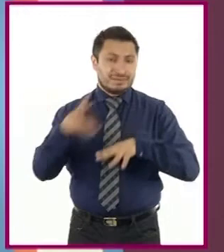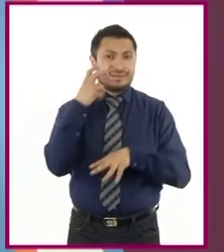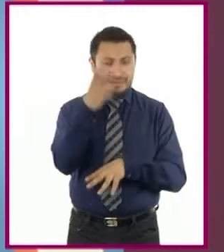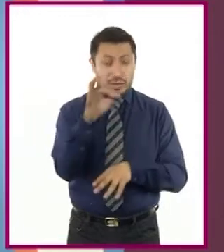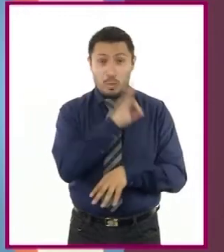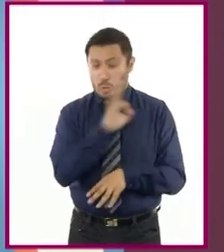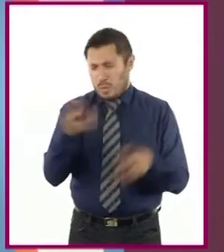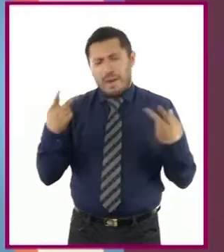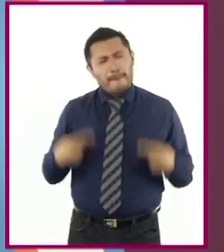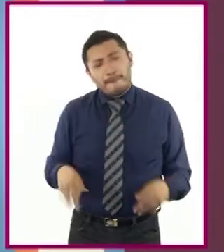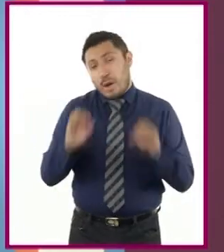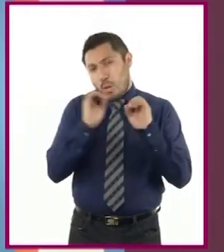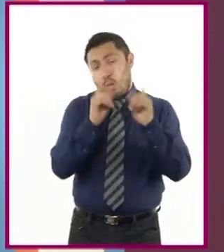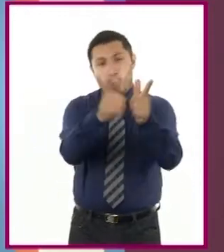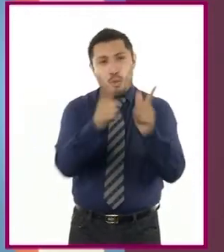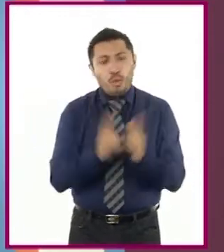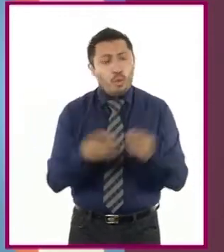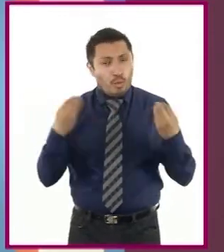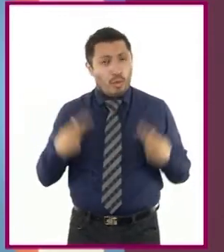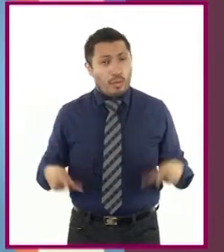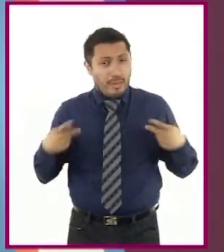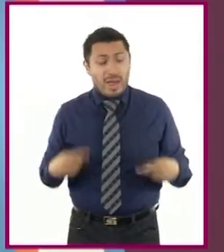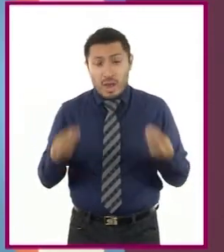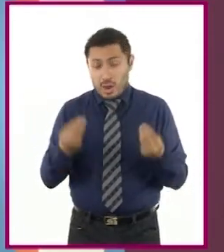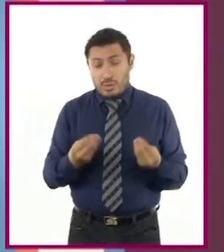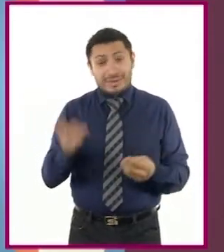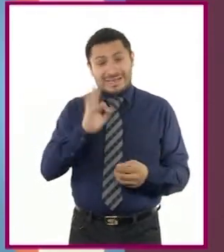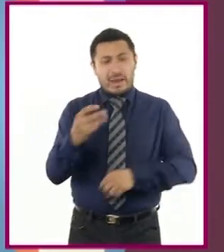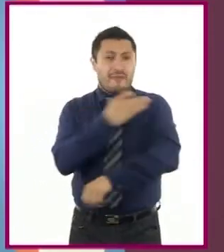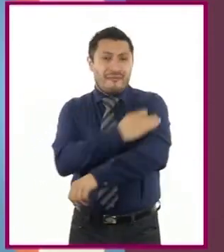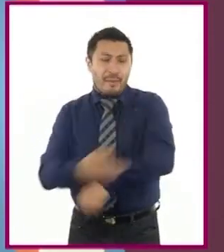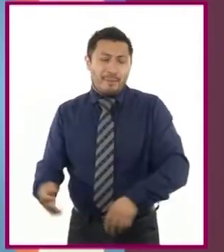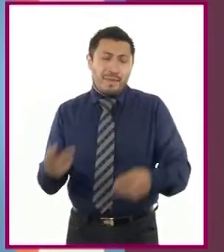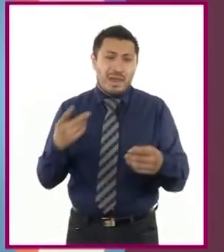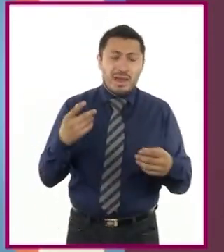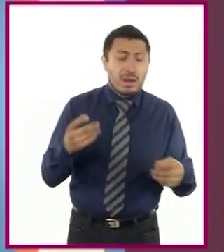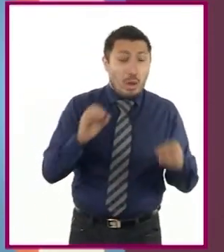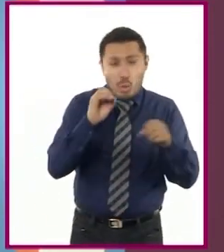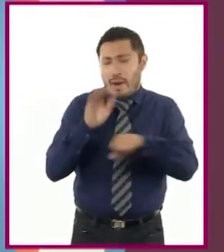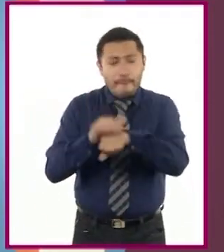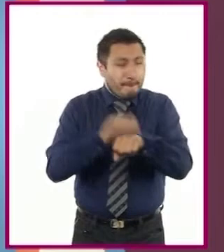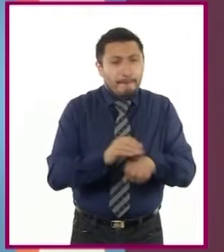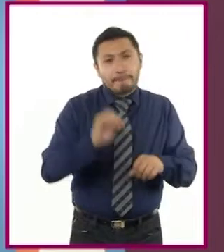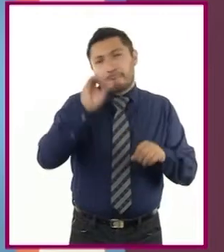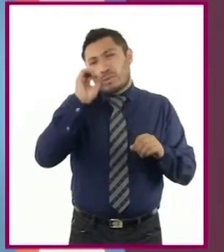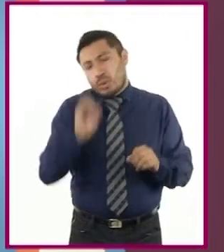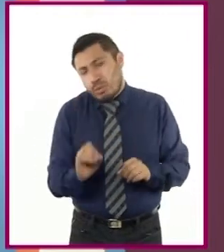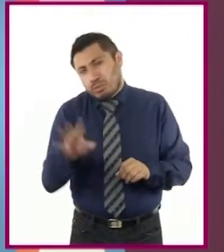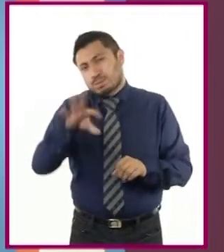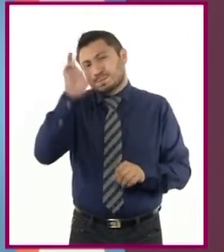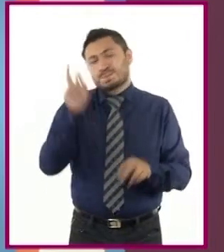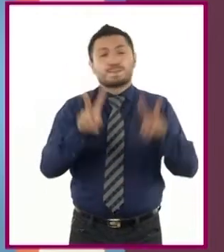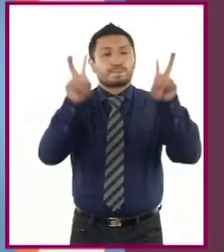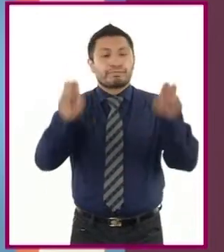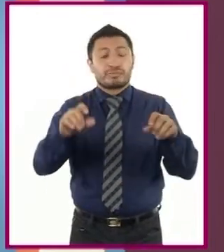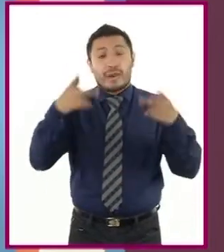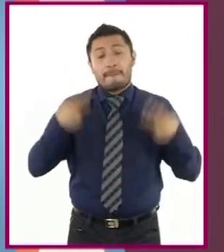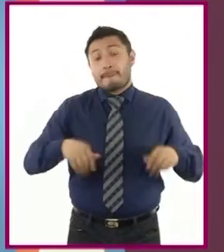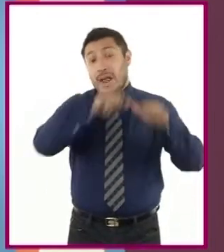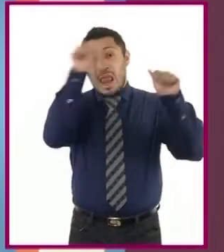una persona o un grupo de personas, tal vez un familiar o un amigo, o bien pueden seleccionar el caso de un